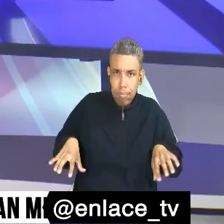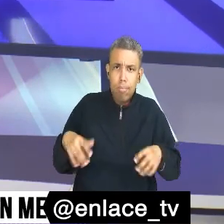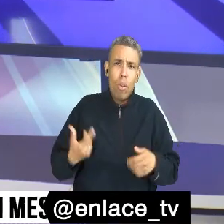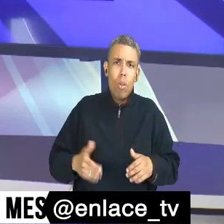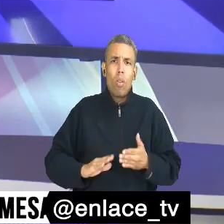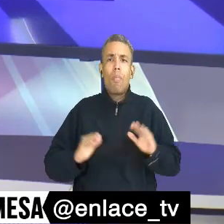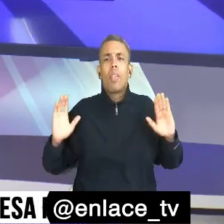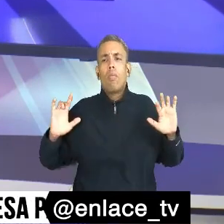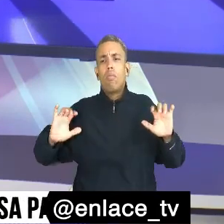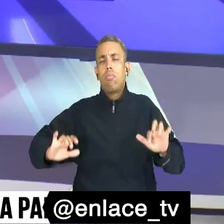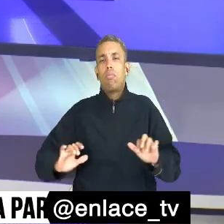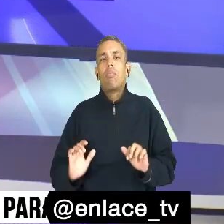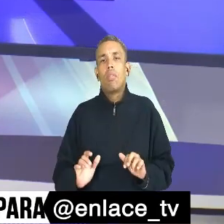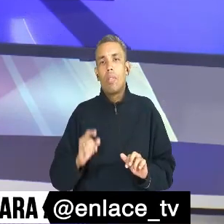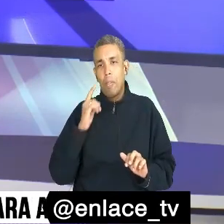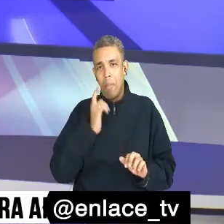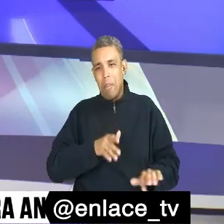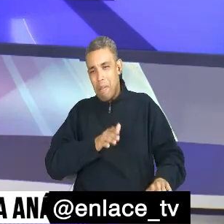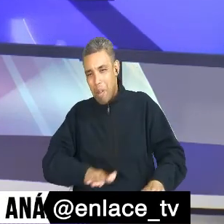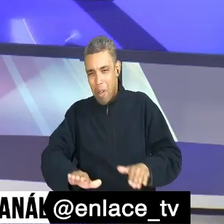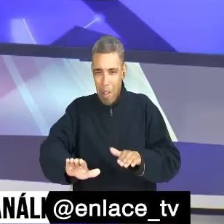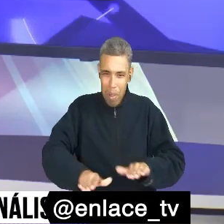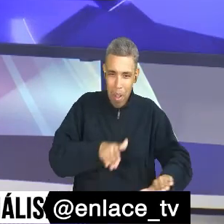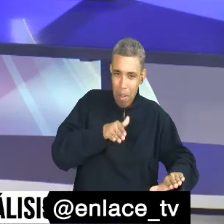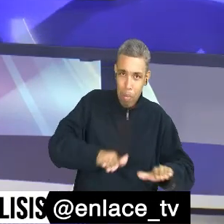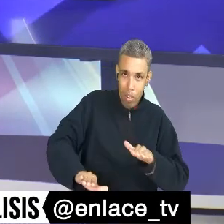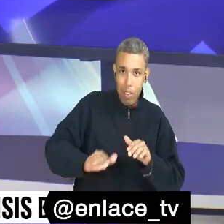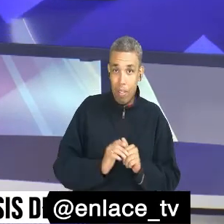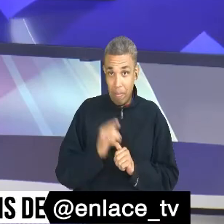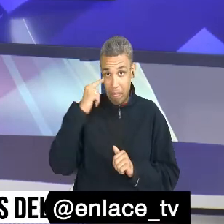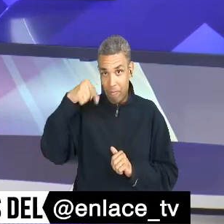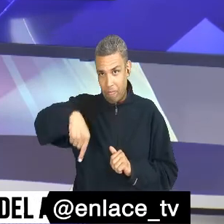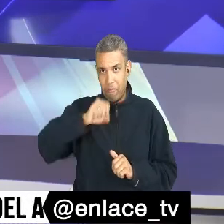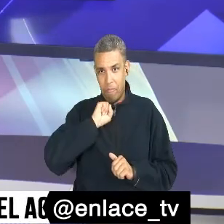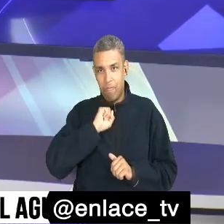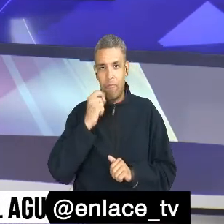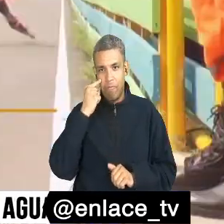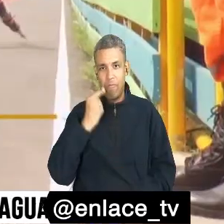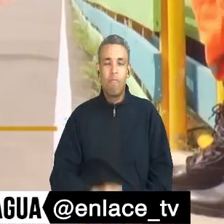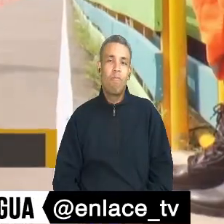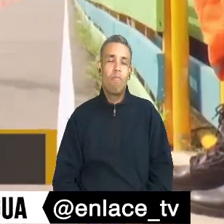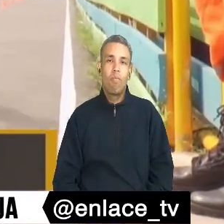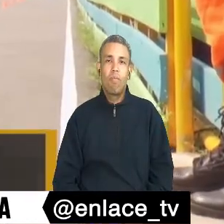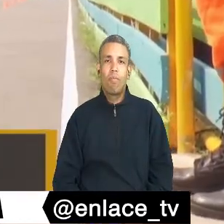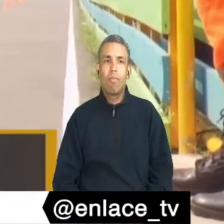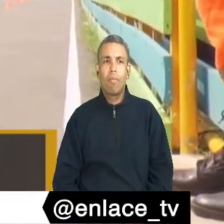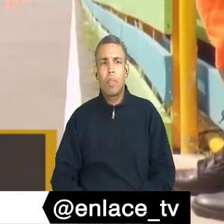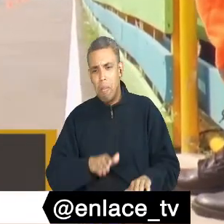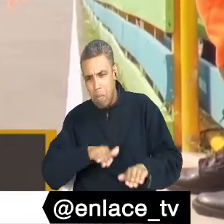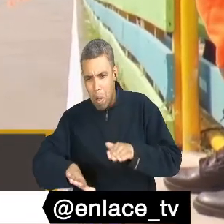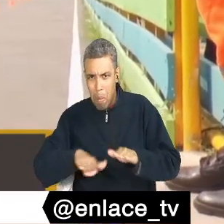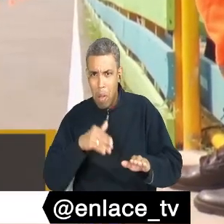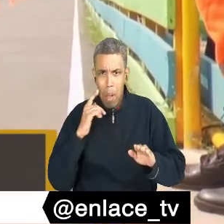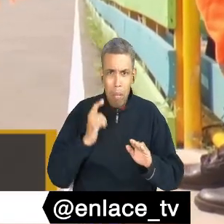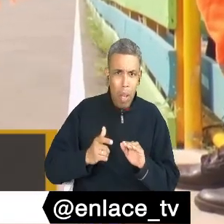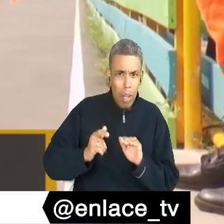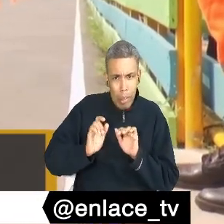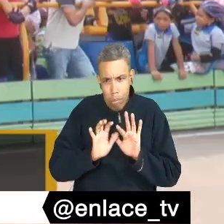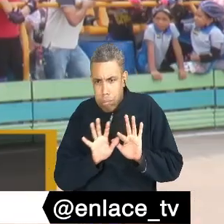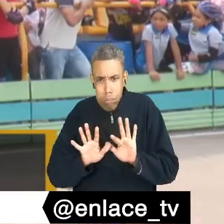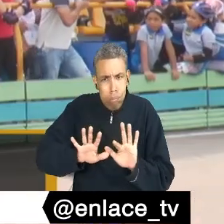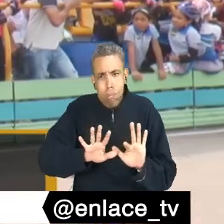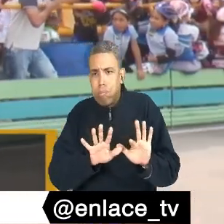participantes del Festival de Patinaje que se desarrolló en el Patinódromo de la Villa Olímpica. Más de 200 patinadores participaron en